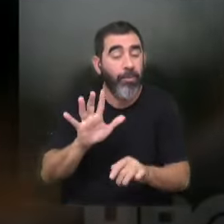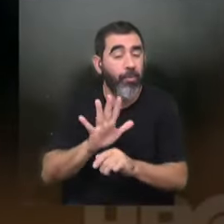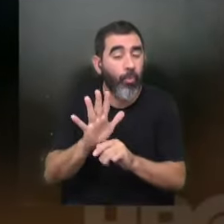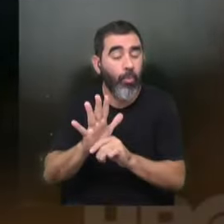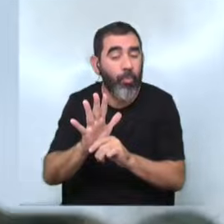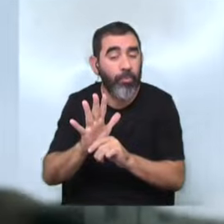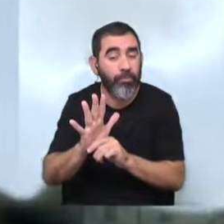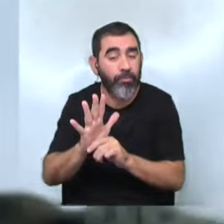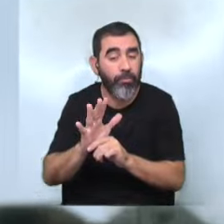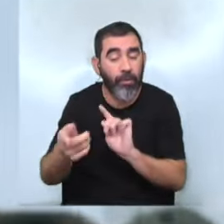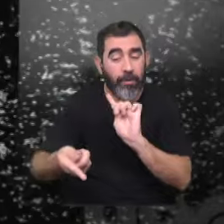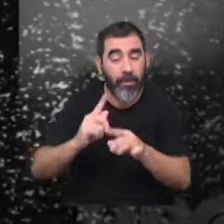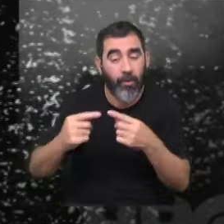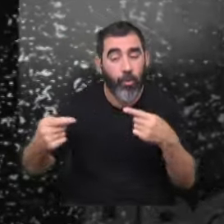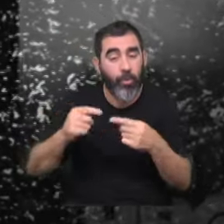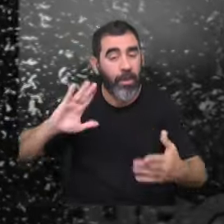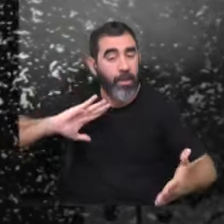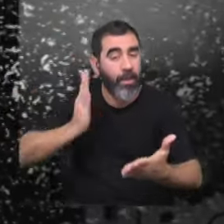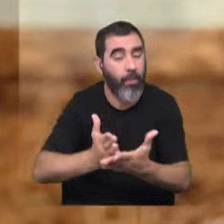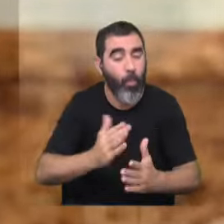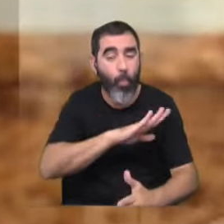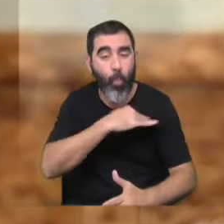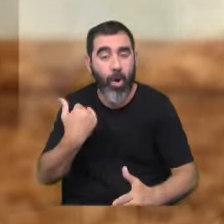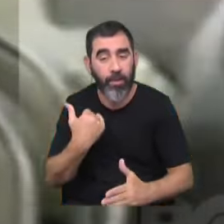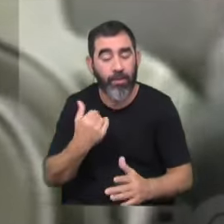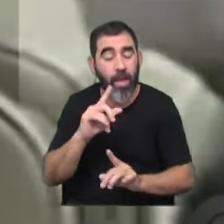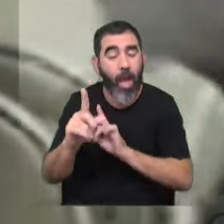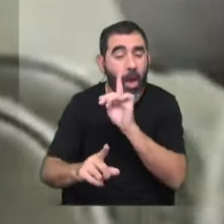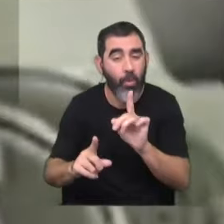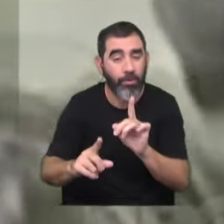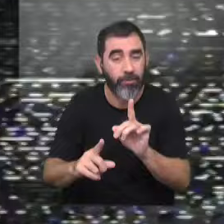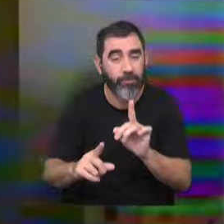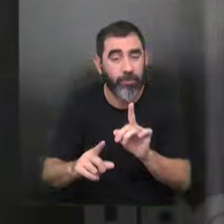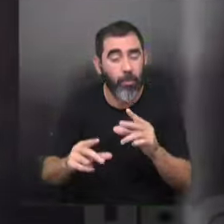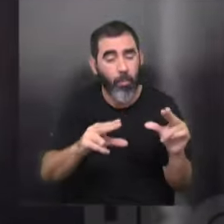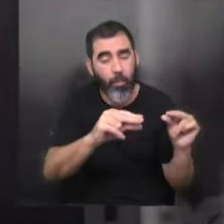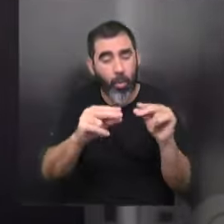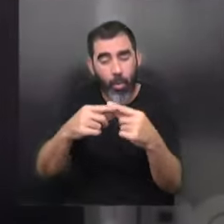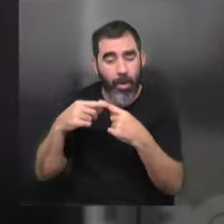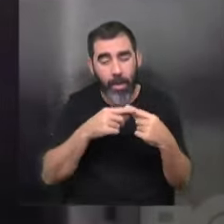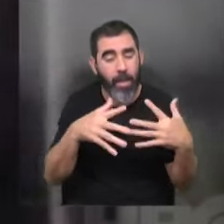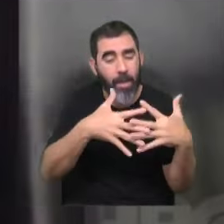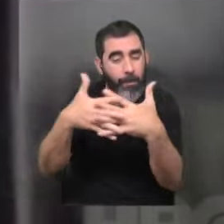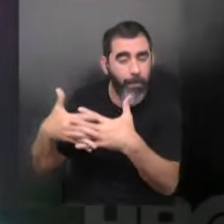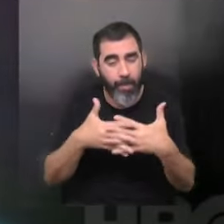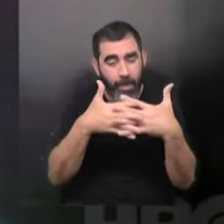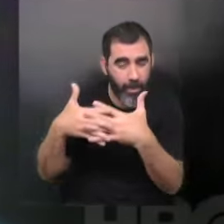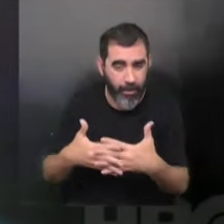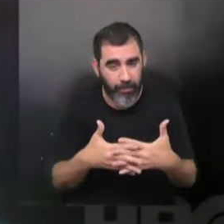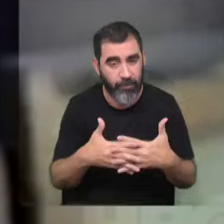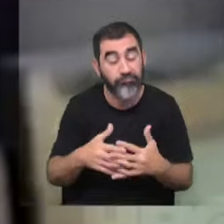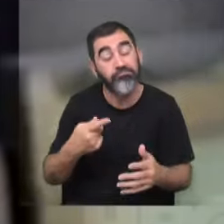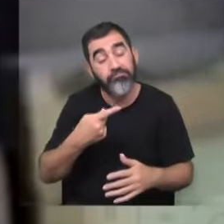tratado en contra de la pena de muerte, ha destapado una cierta polémica en los Estados Unidos y no deja de ser